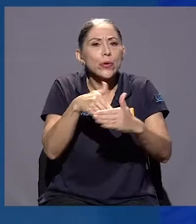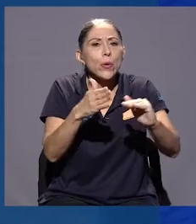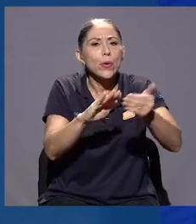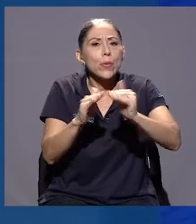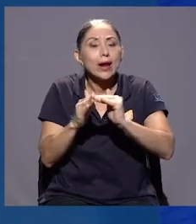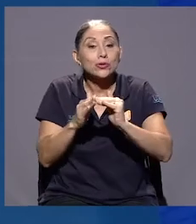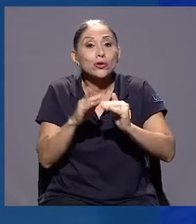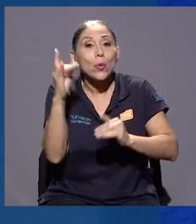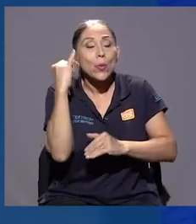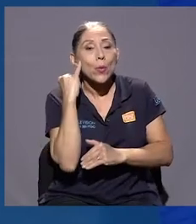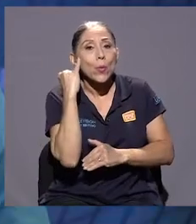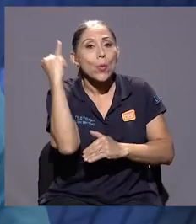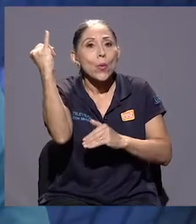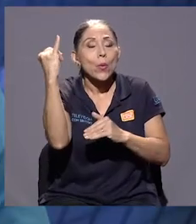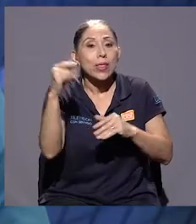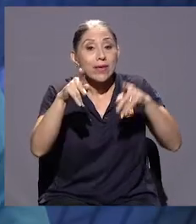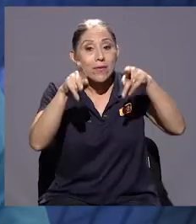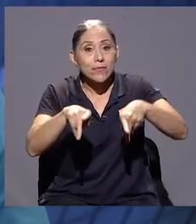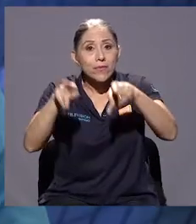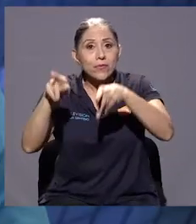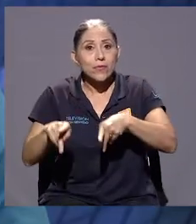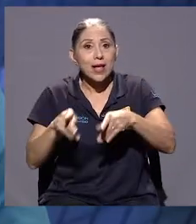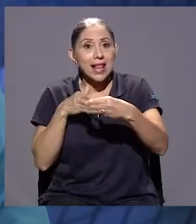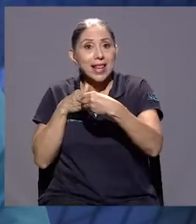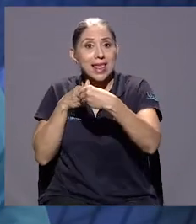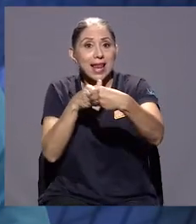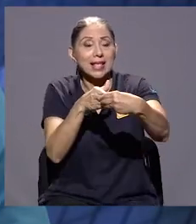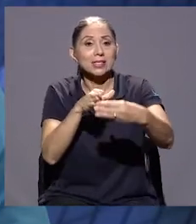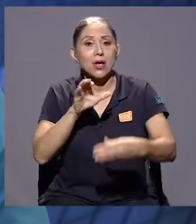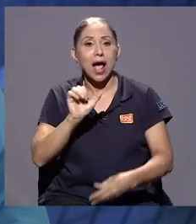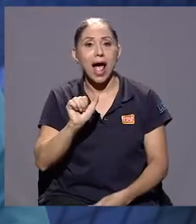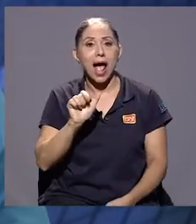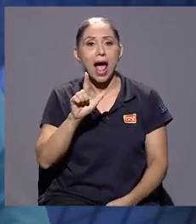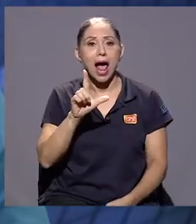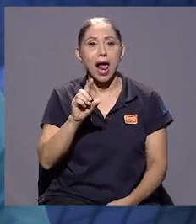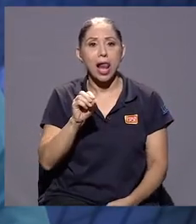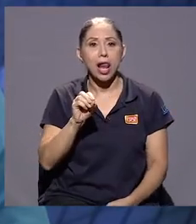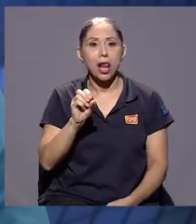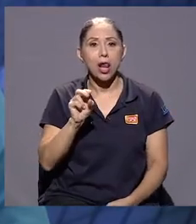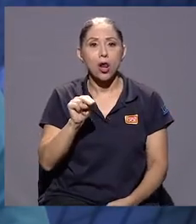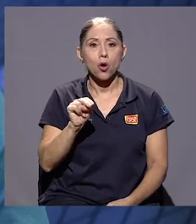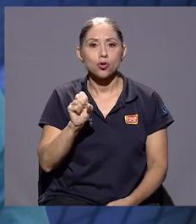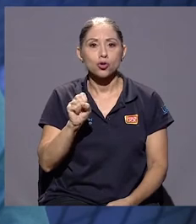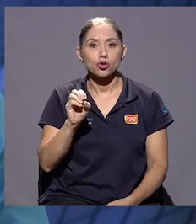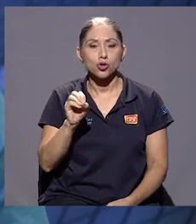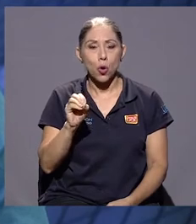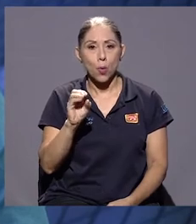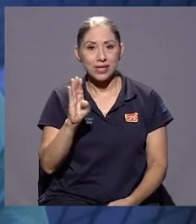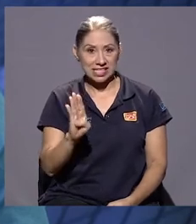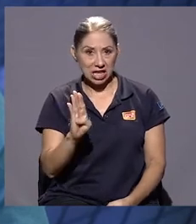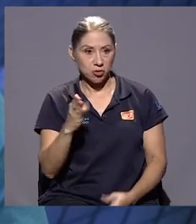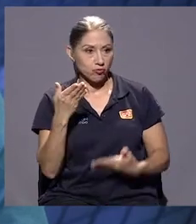alonso briseño quien nos acompaña hoy aquí en el set gracias a los de por venir